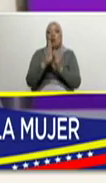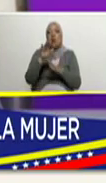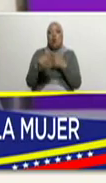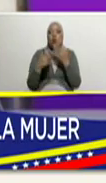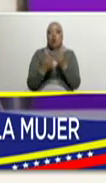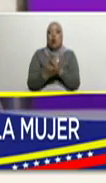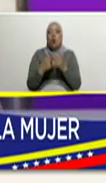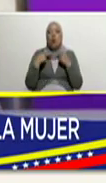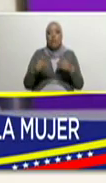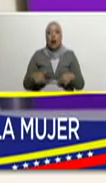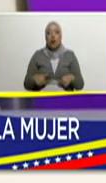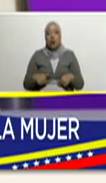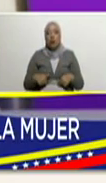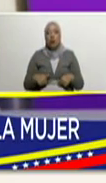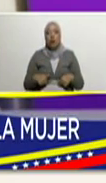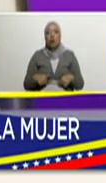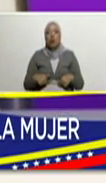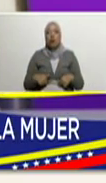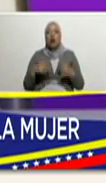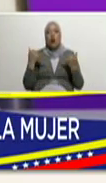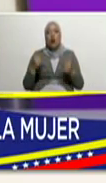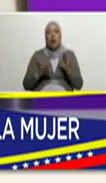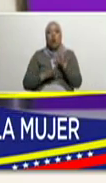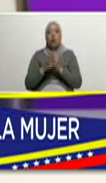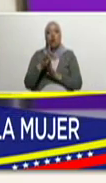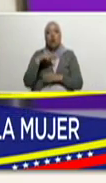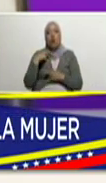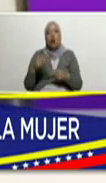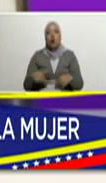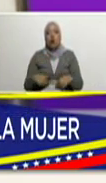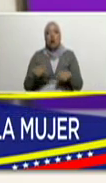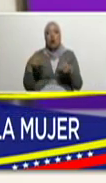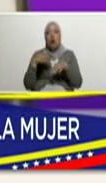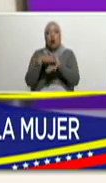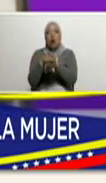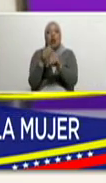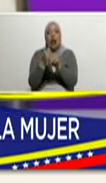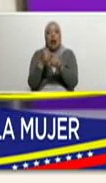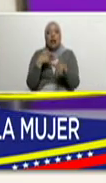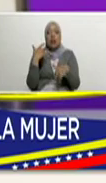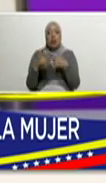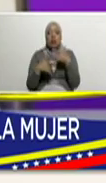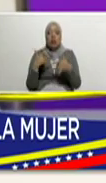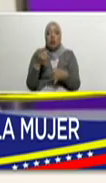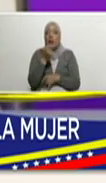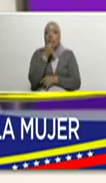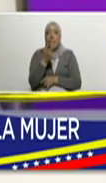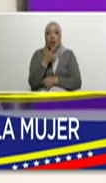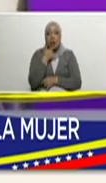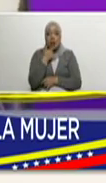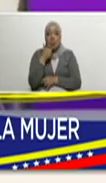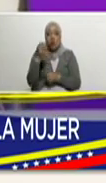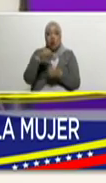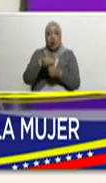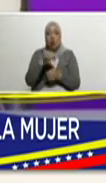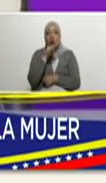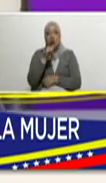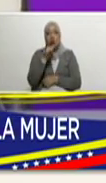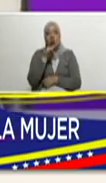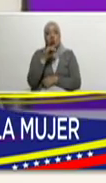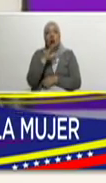a parto humanizado. Y en este refuerzo a parto humanizado hemos incorporado acciones hermosísimas, incluso un